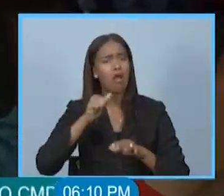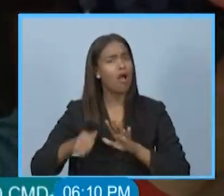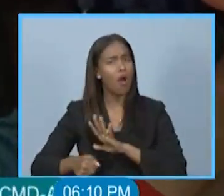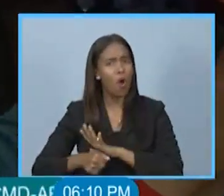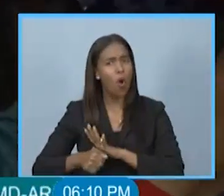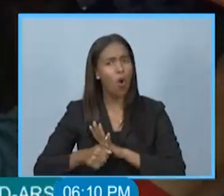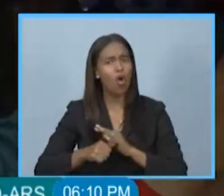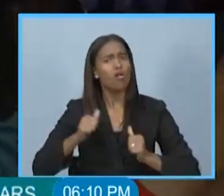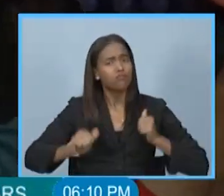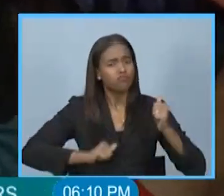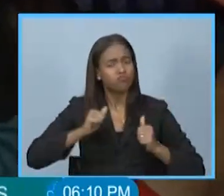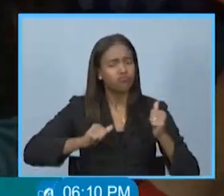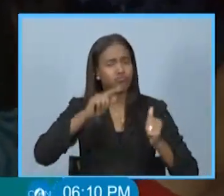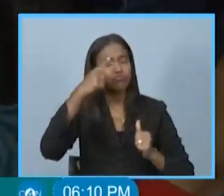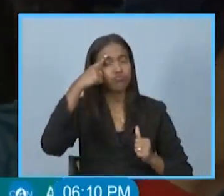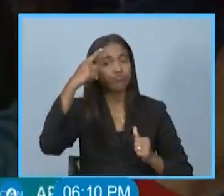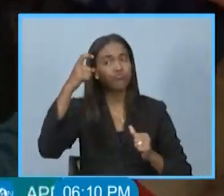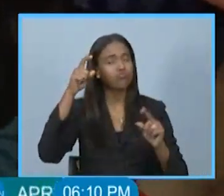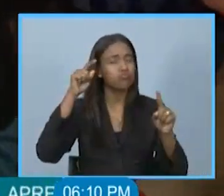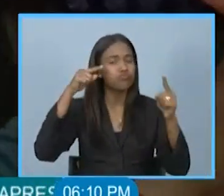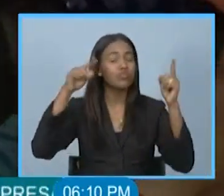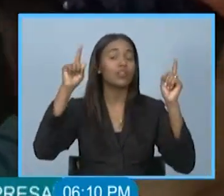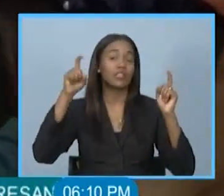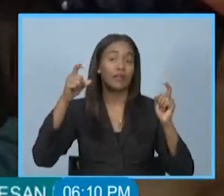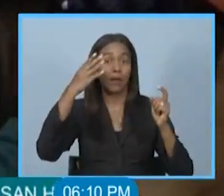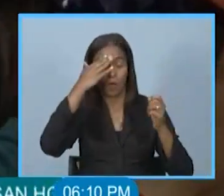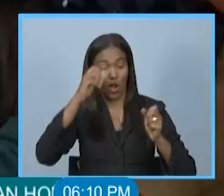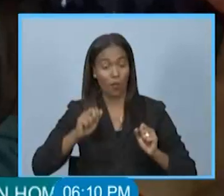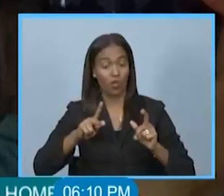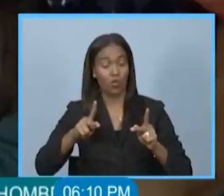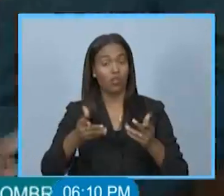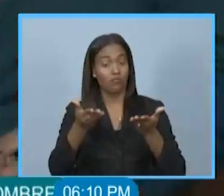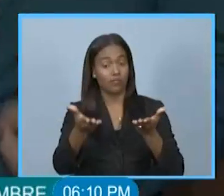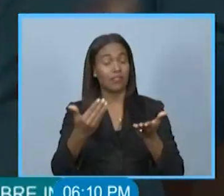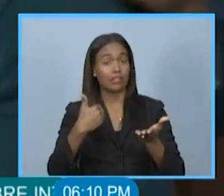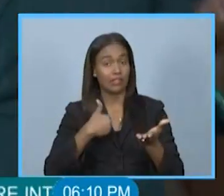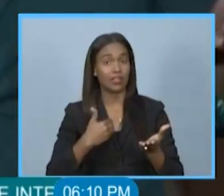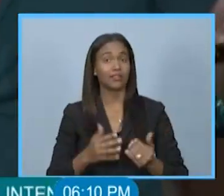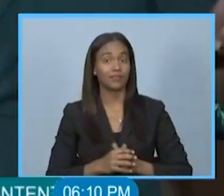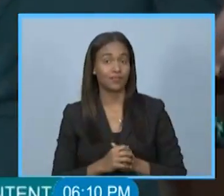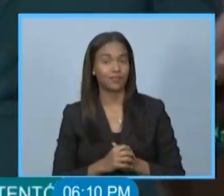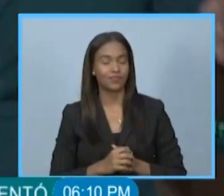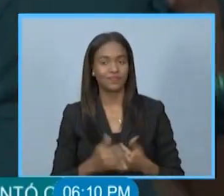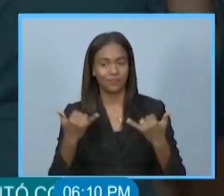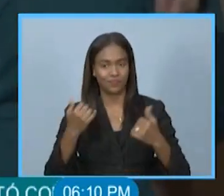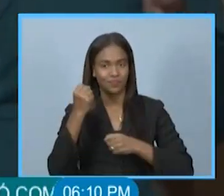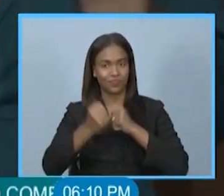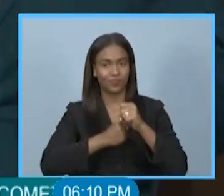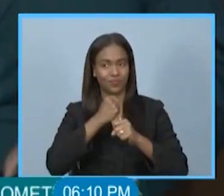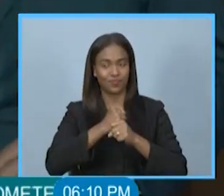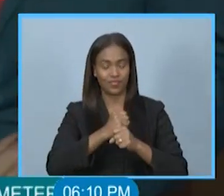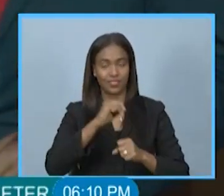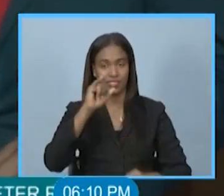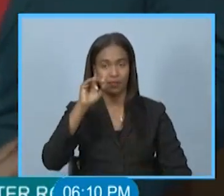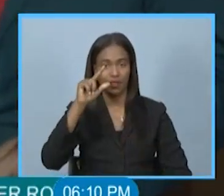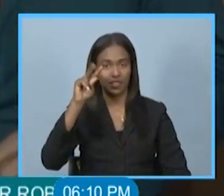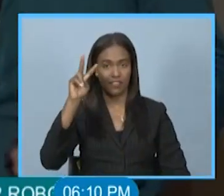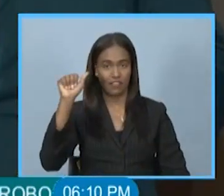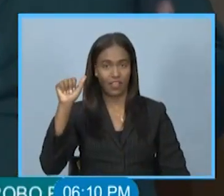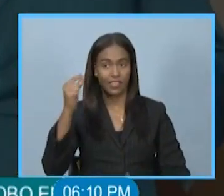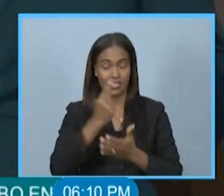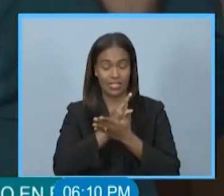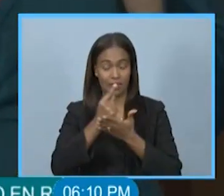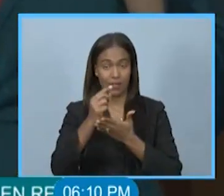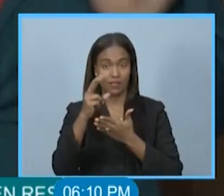sal lucha por tus sueños porque créeme las oportunidades están aquí la edición de este año de imaginativa la semana de la televisión